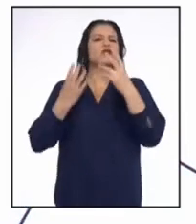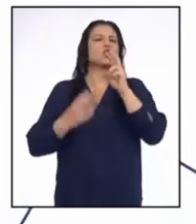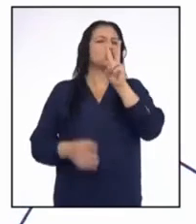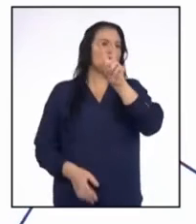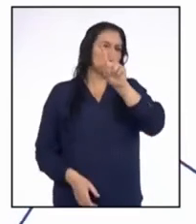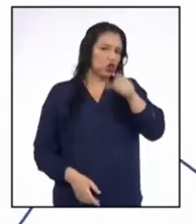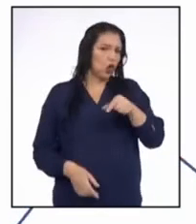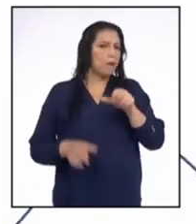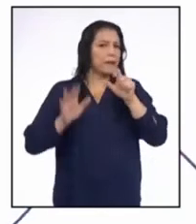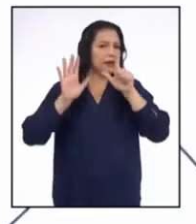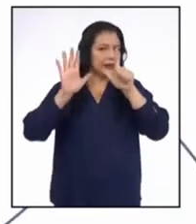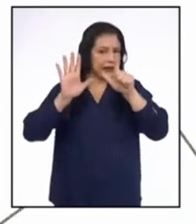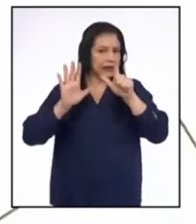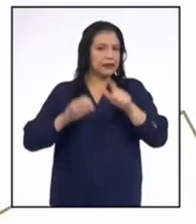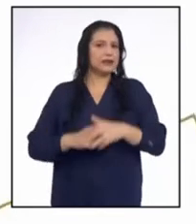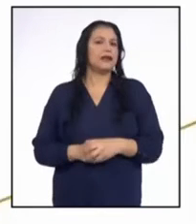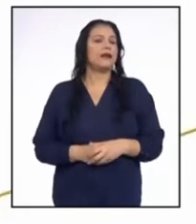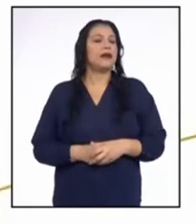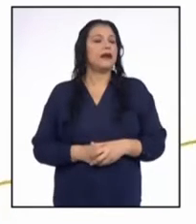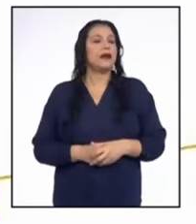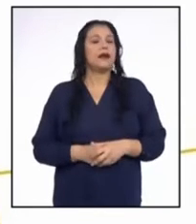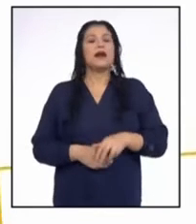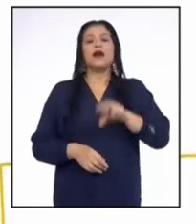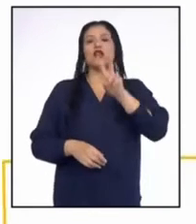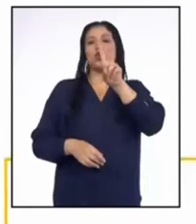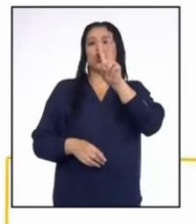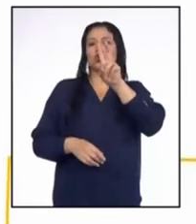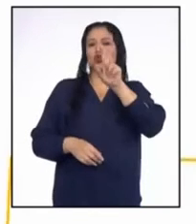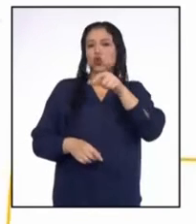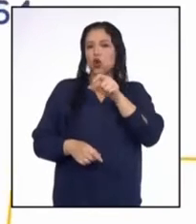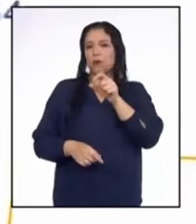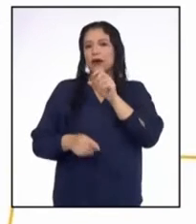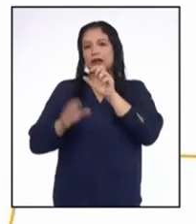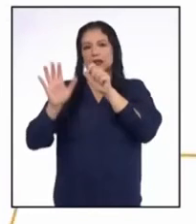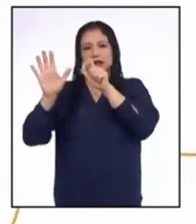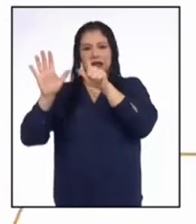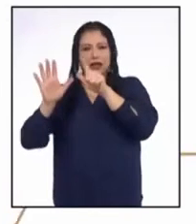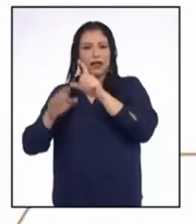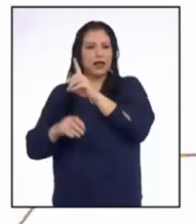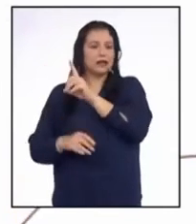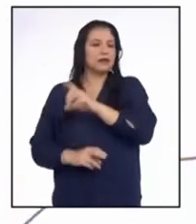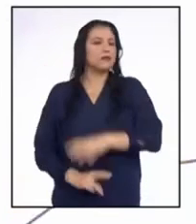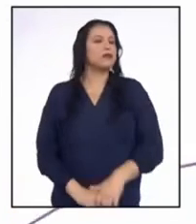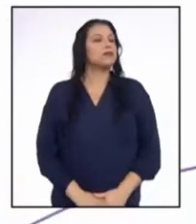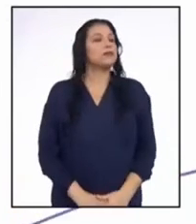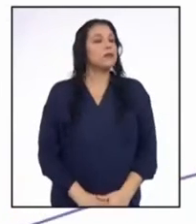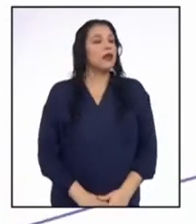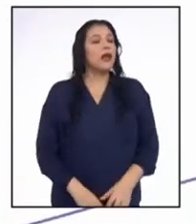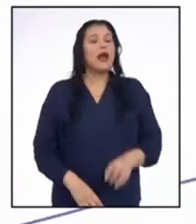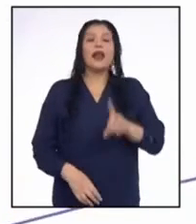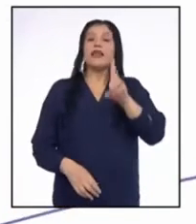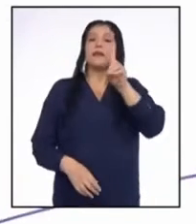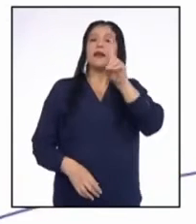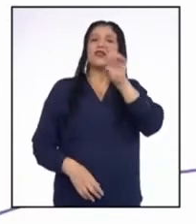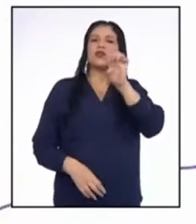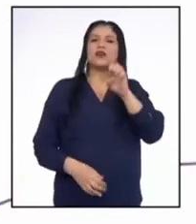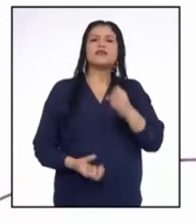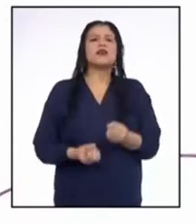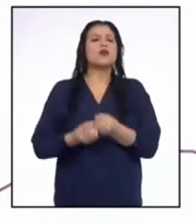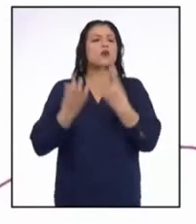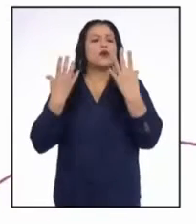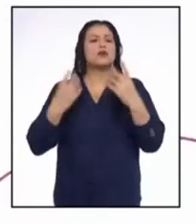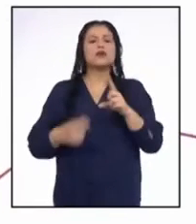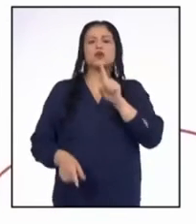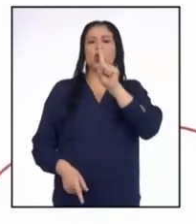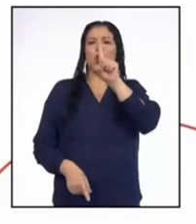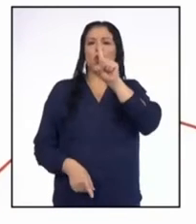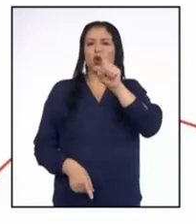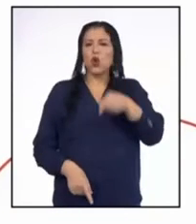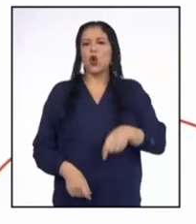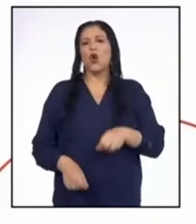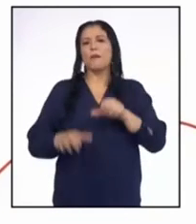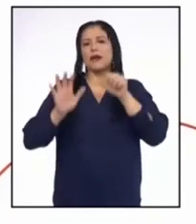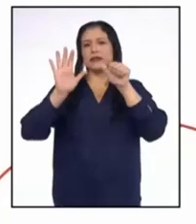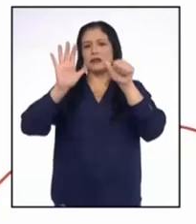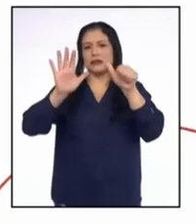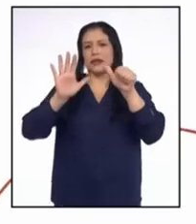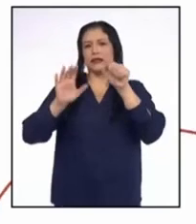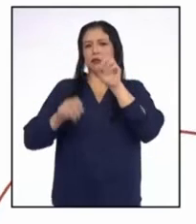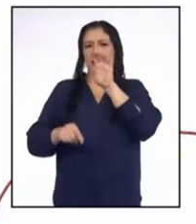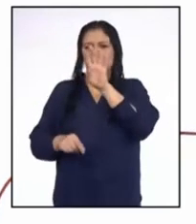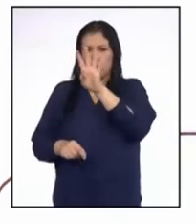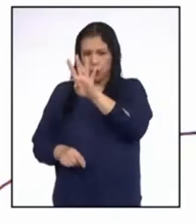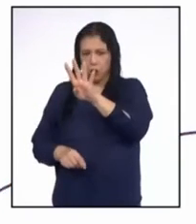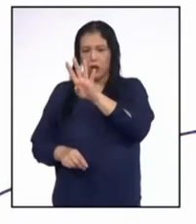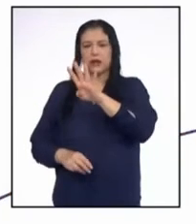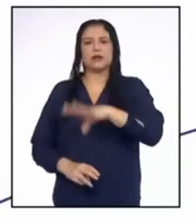2,7. 2 enteros, 7 décimos. El valor de la desviación estándar es de 1,64,